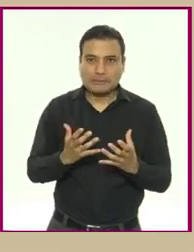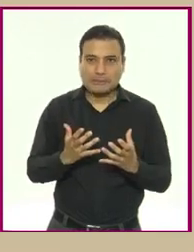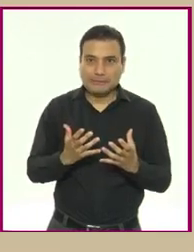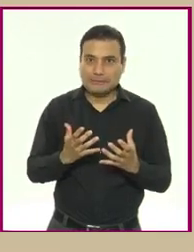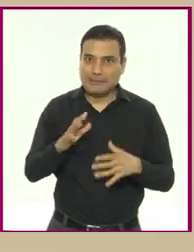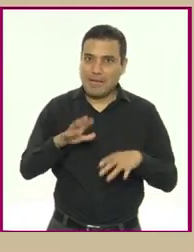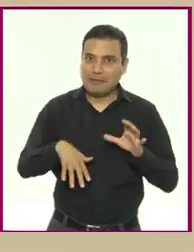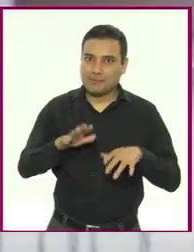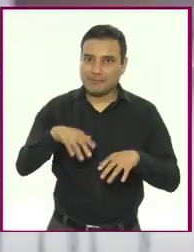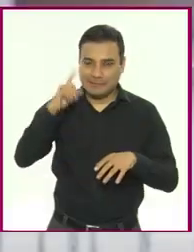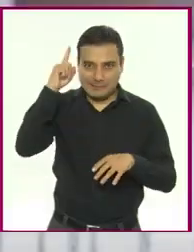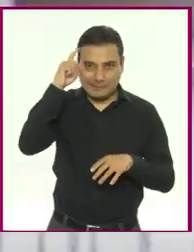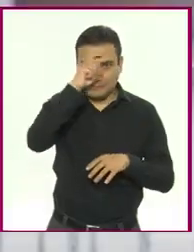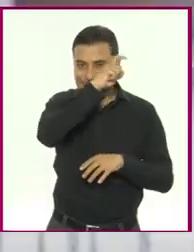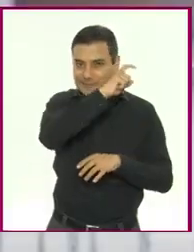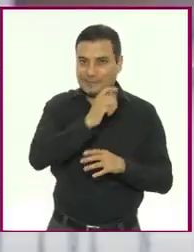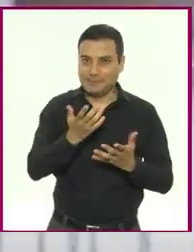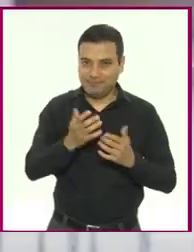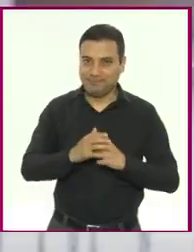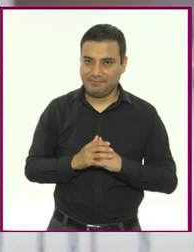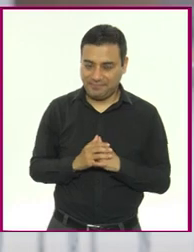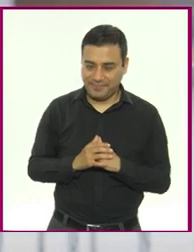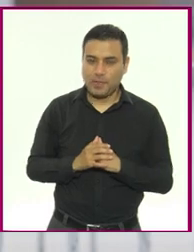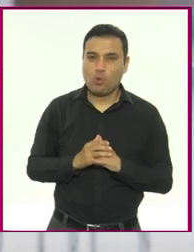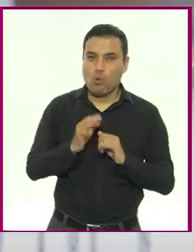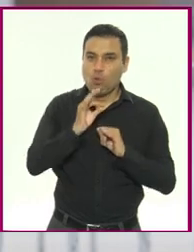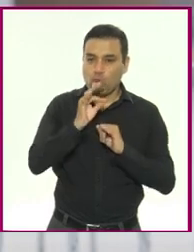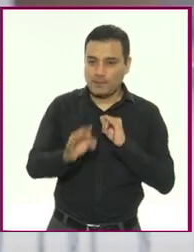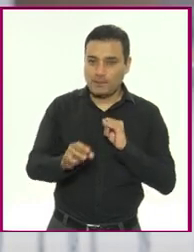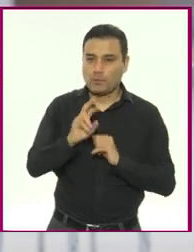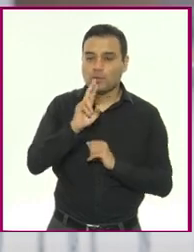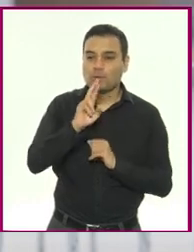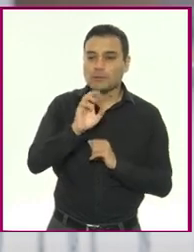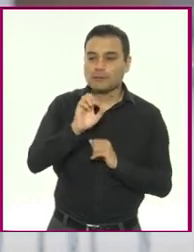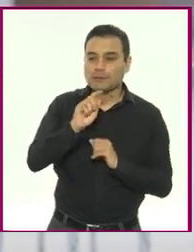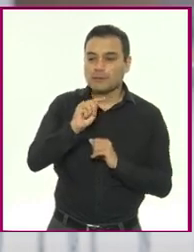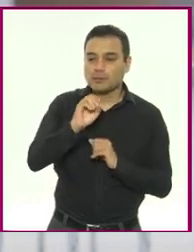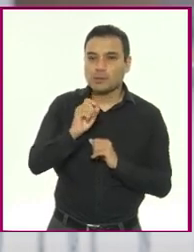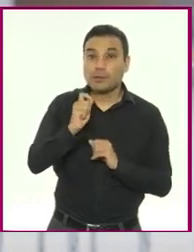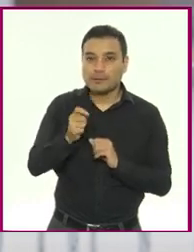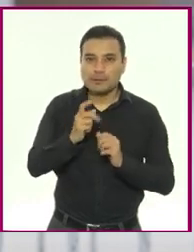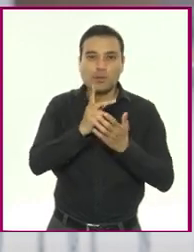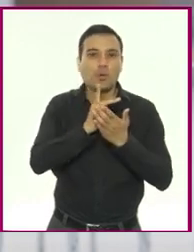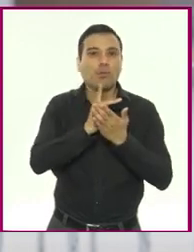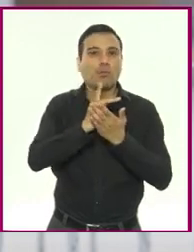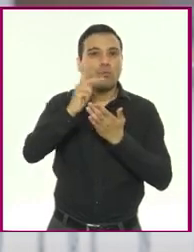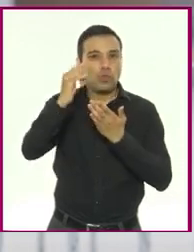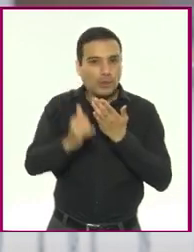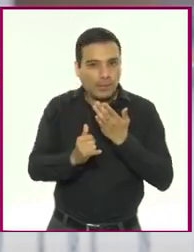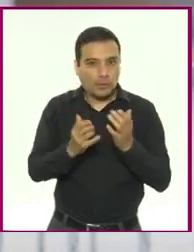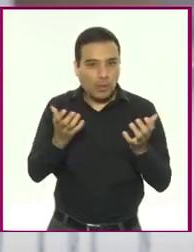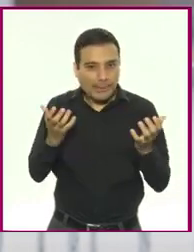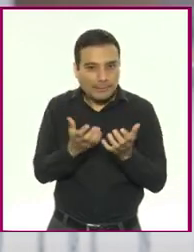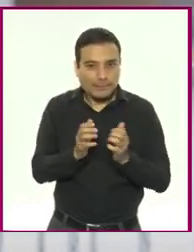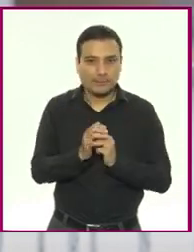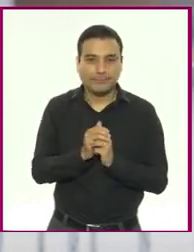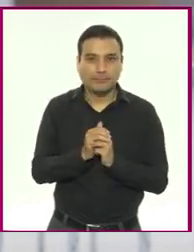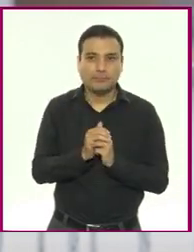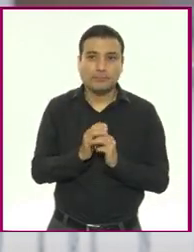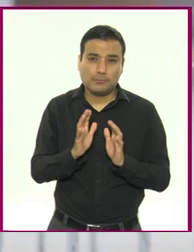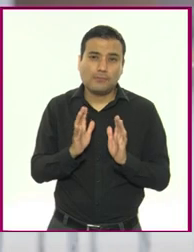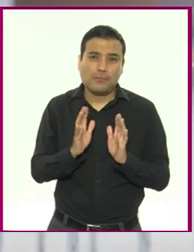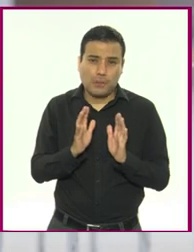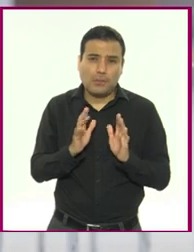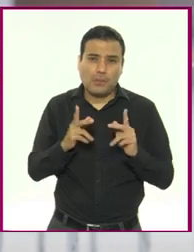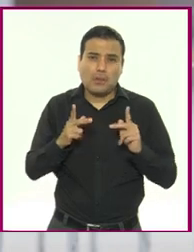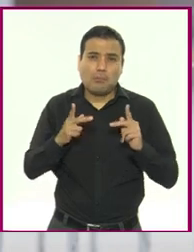escrito y el último de los retos es implementar los proyectos Porque si tiene la idea de que PR escolar lo